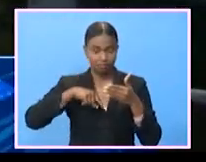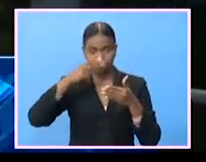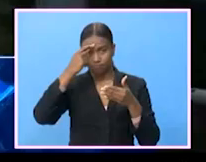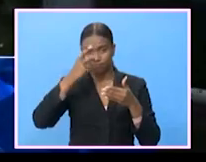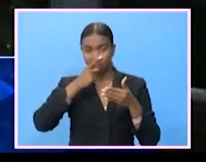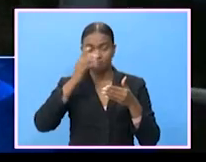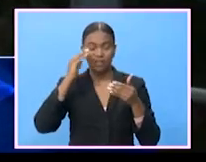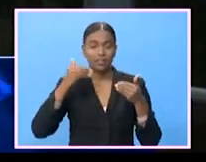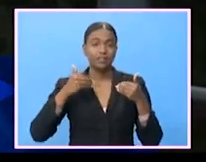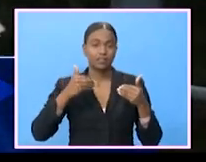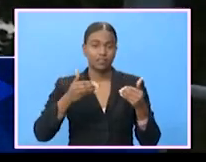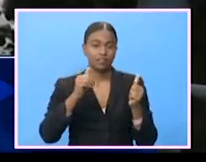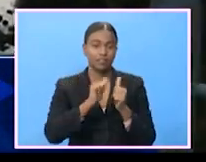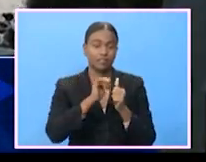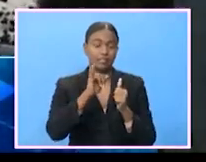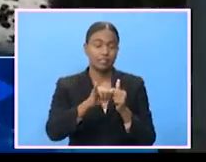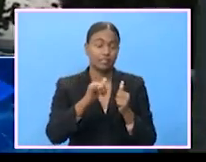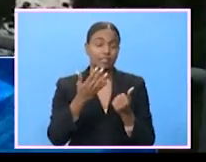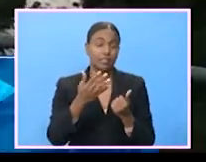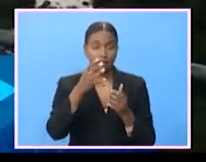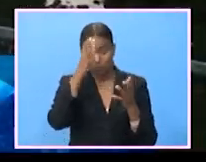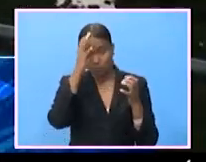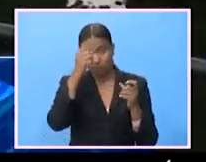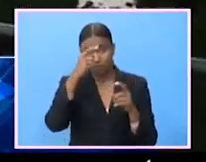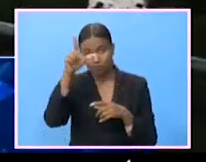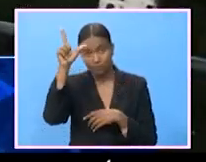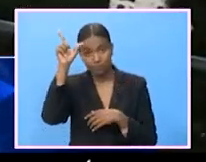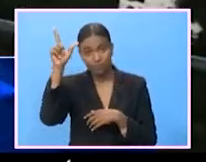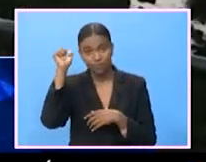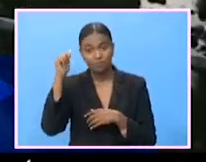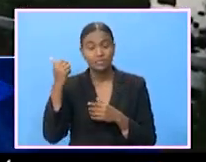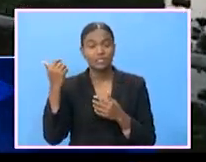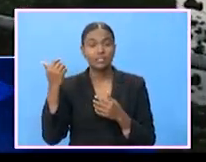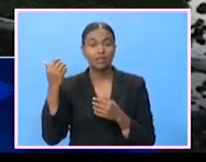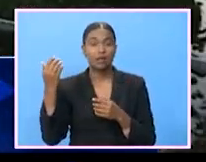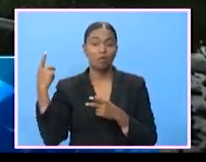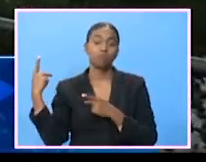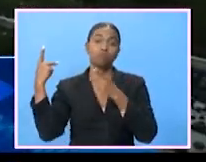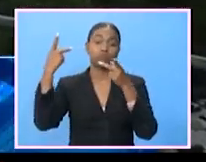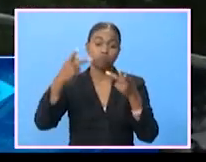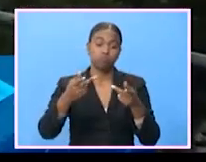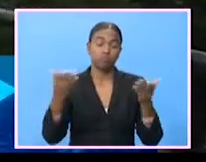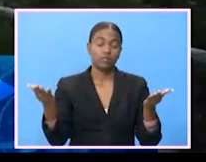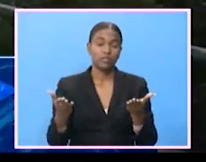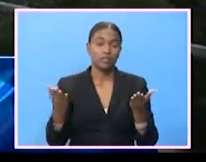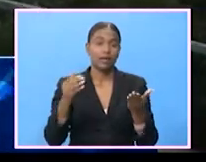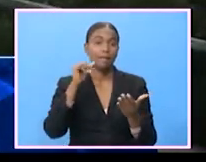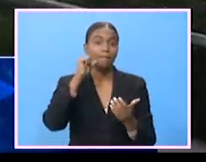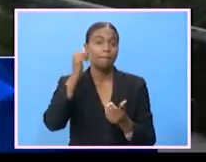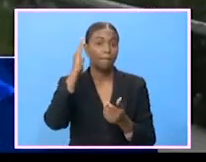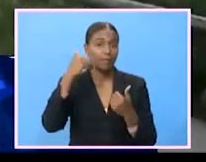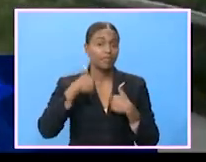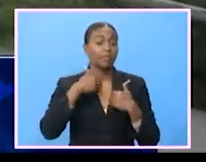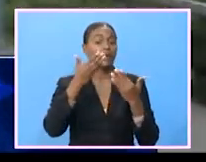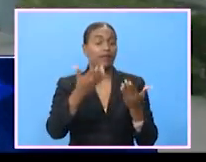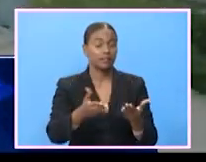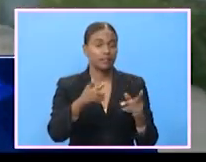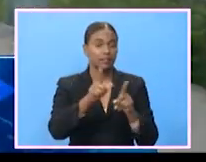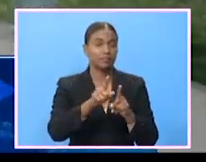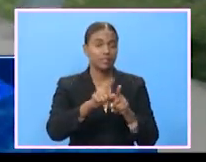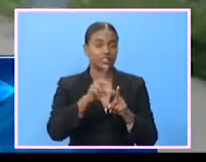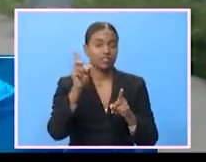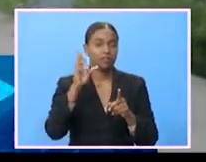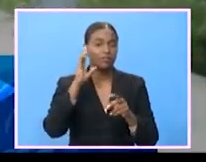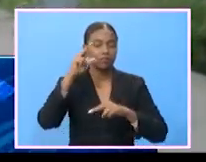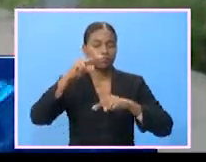desarrollará desde el mes de febrero pasado el presidente Luis Abinader, que vino a esta zona precisamente. Mañana vamos a estar allí también, en la parte donde